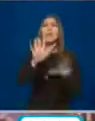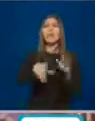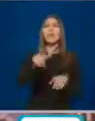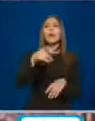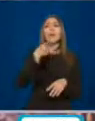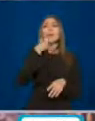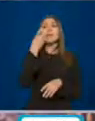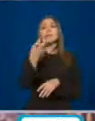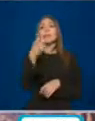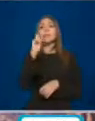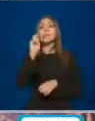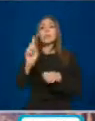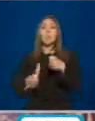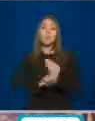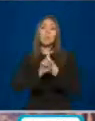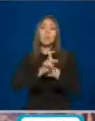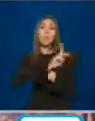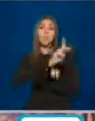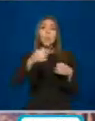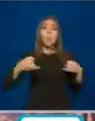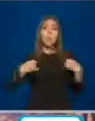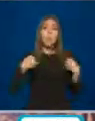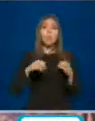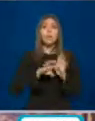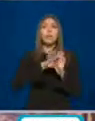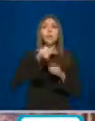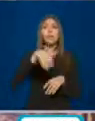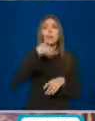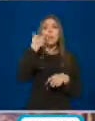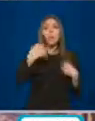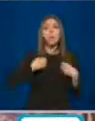es un problema de los jóvenes. Sí. Si